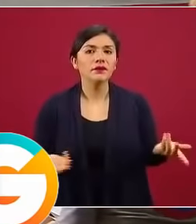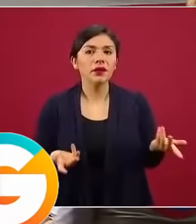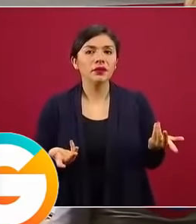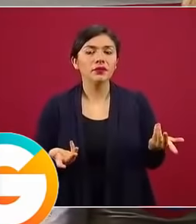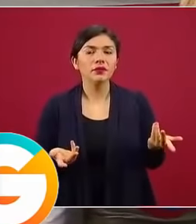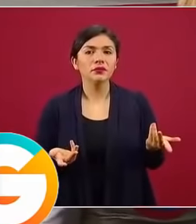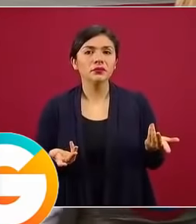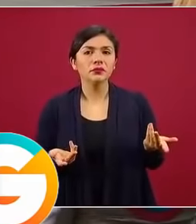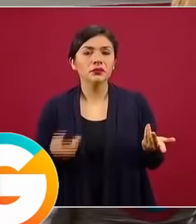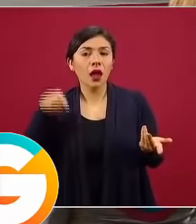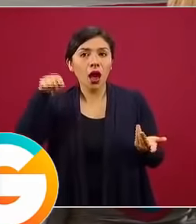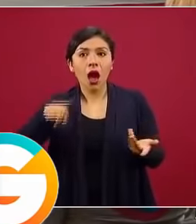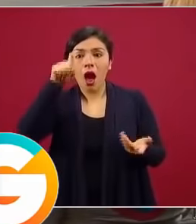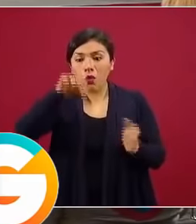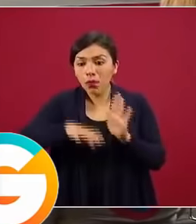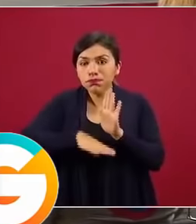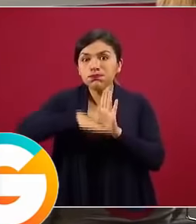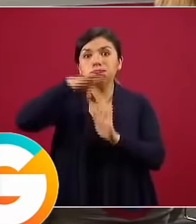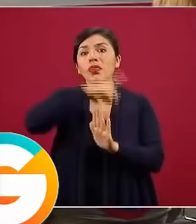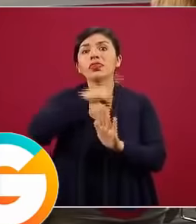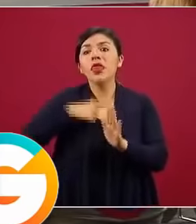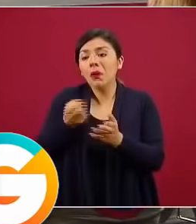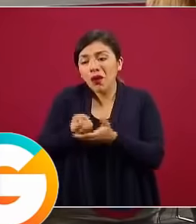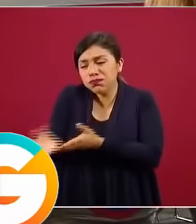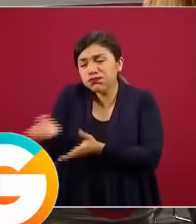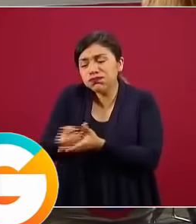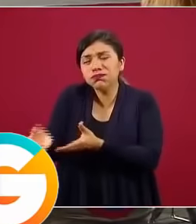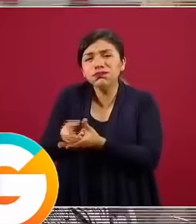de la presa e inundan